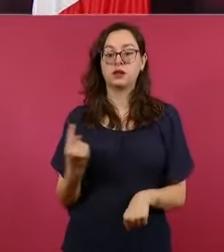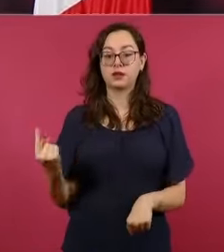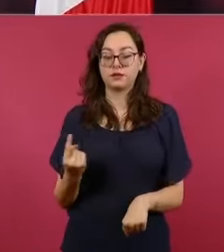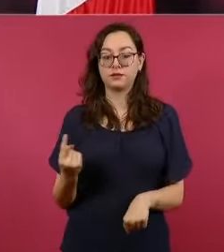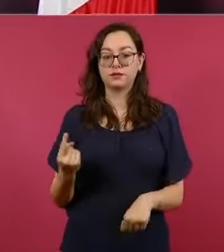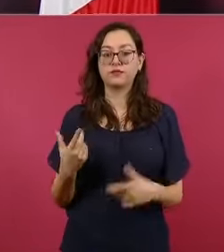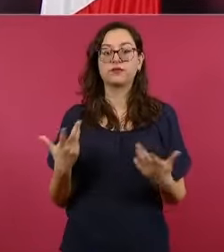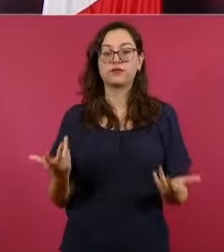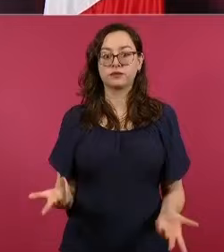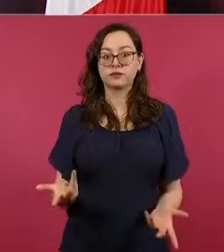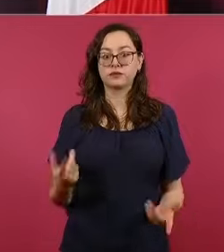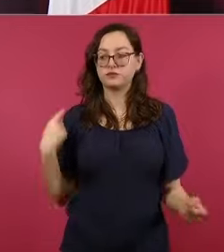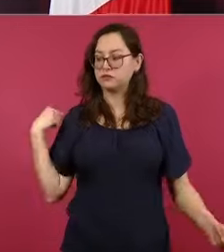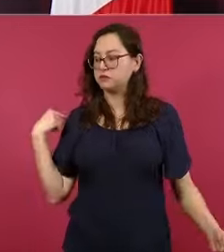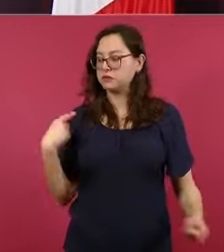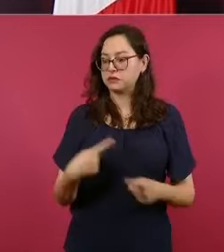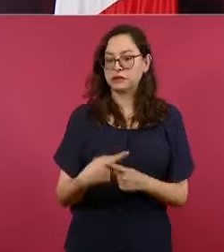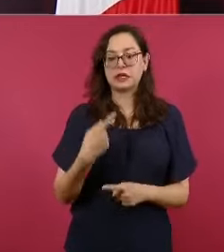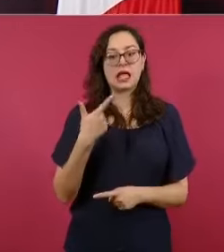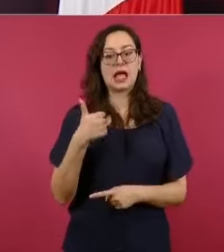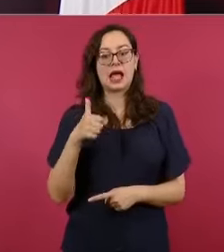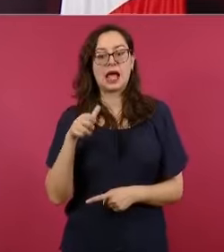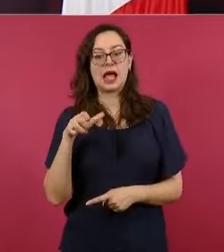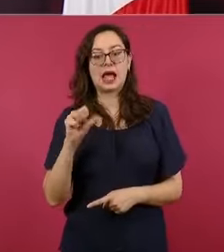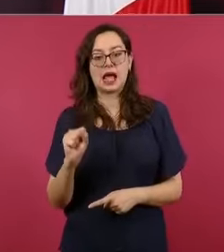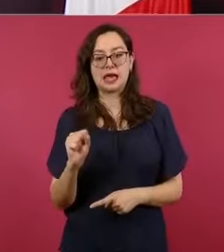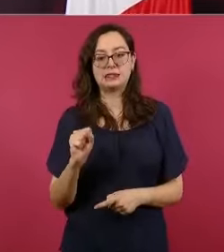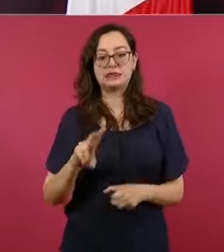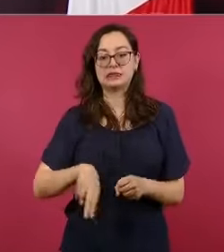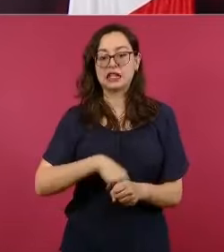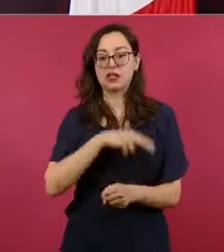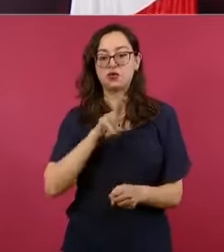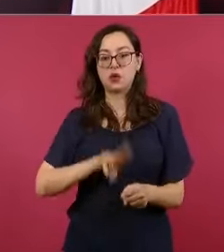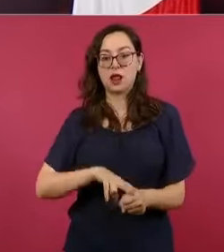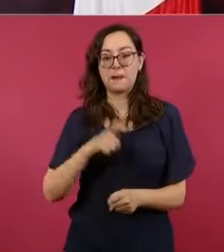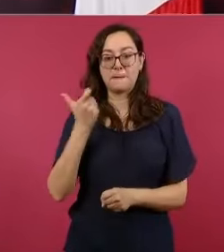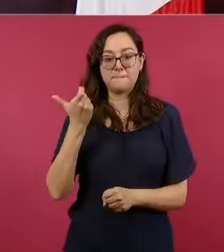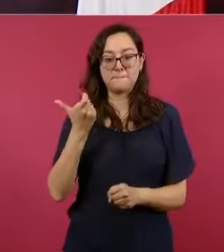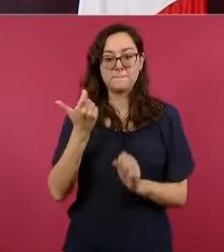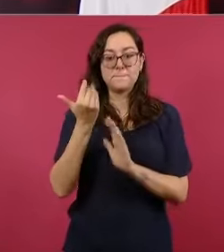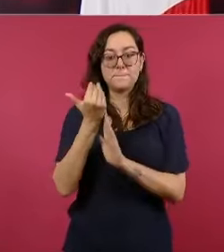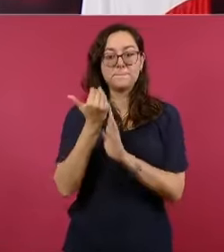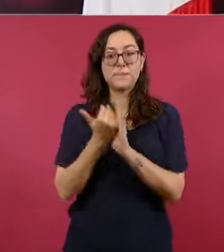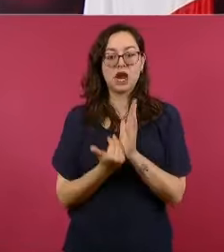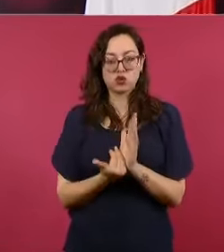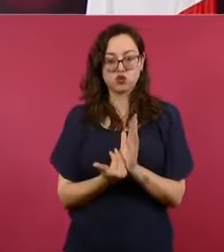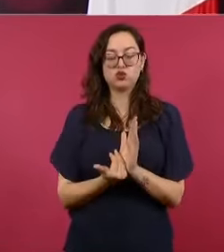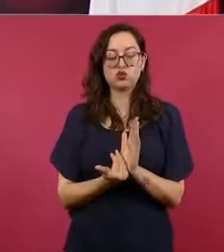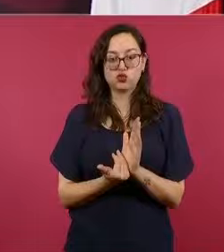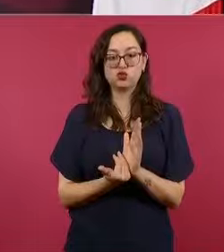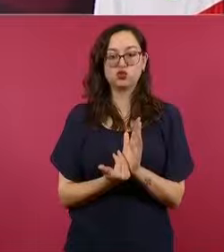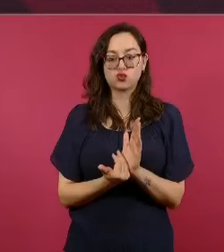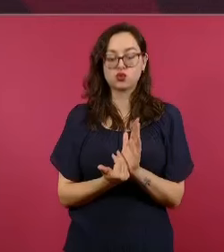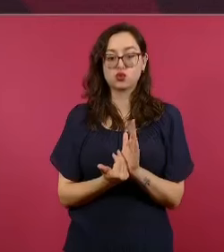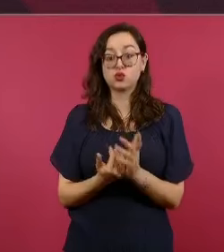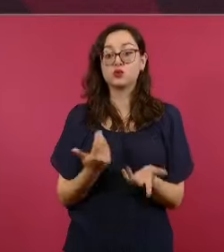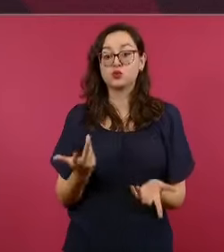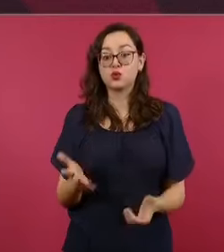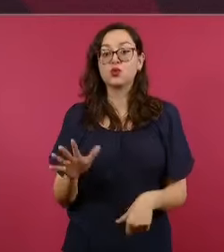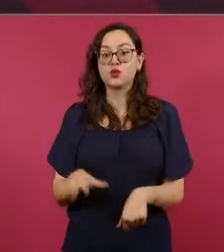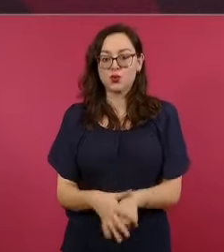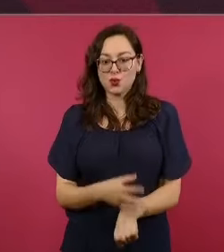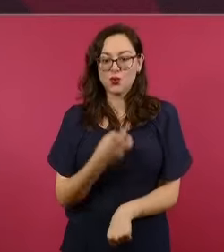precio del gas natural Esto es lo que nos ha permitido entre otras